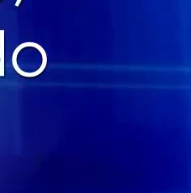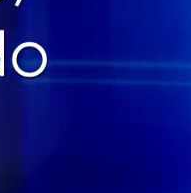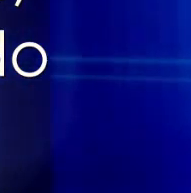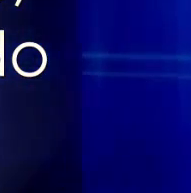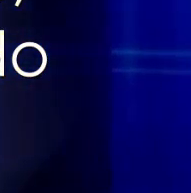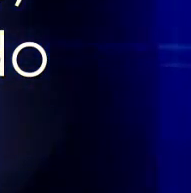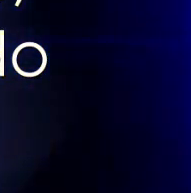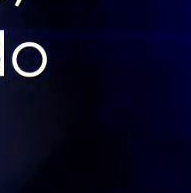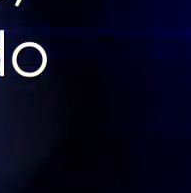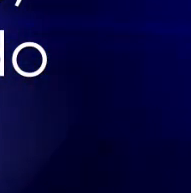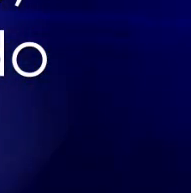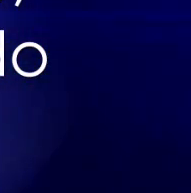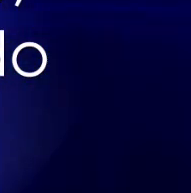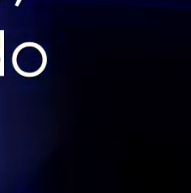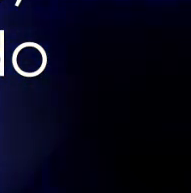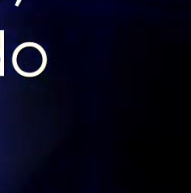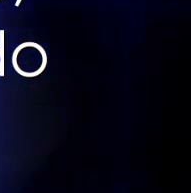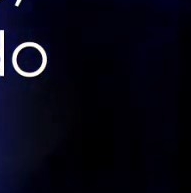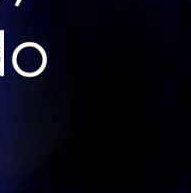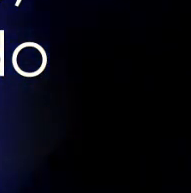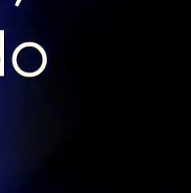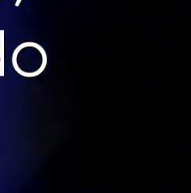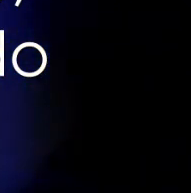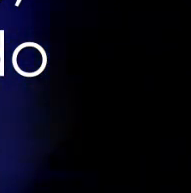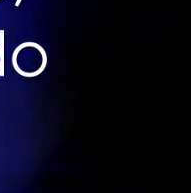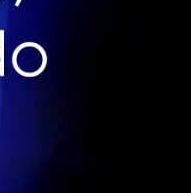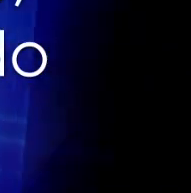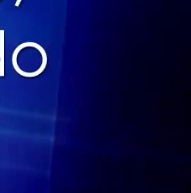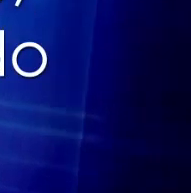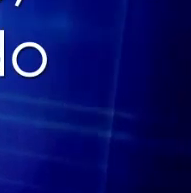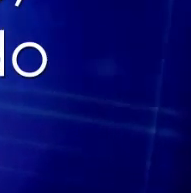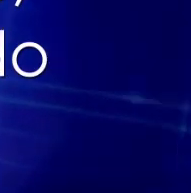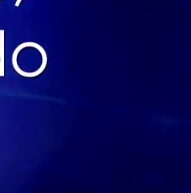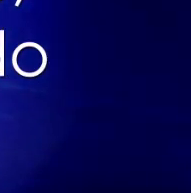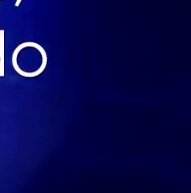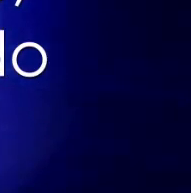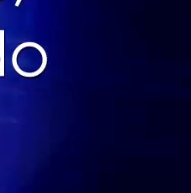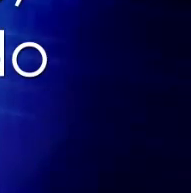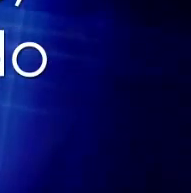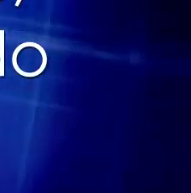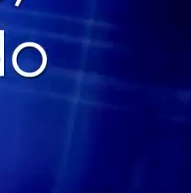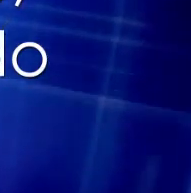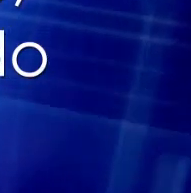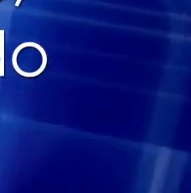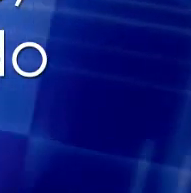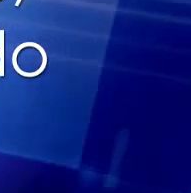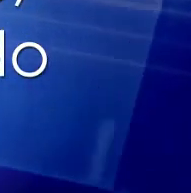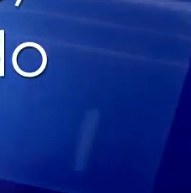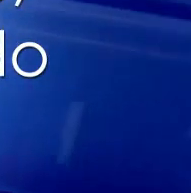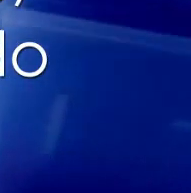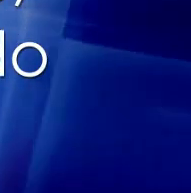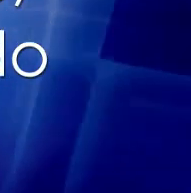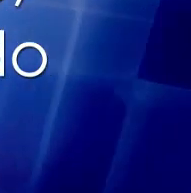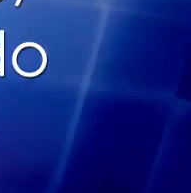habiendo servido y sirviendo aún a los santos.